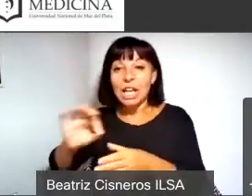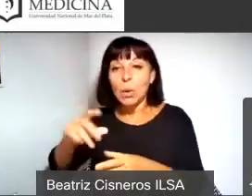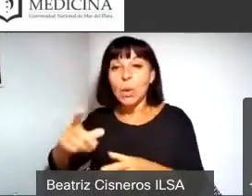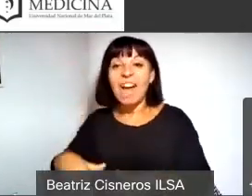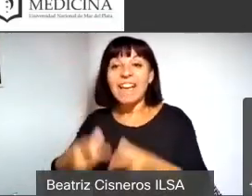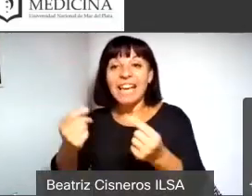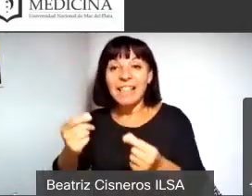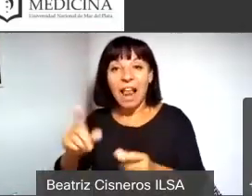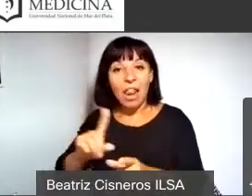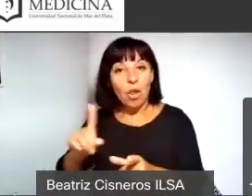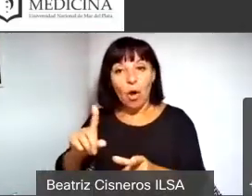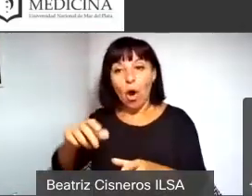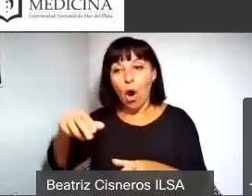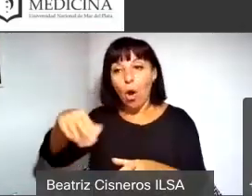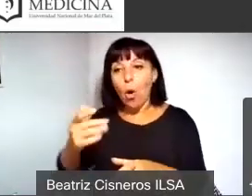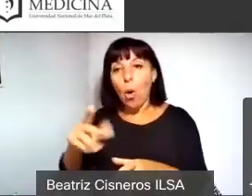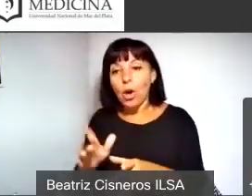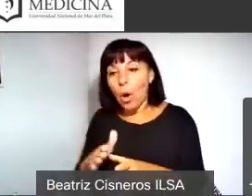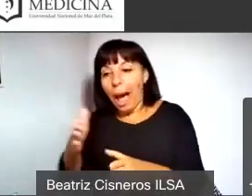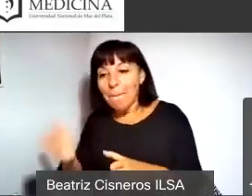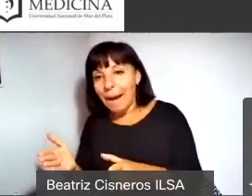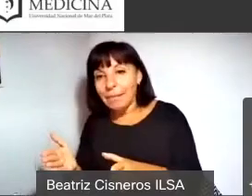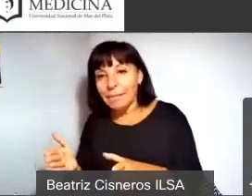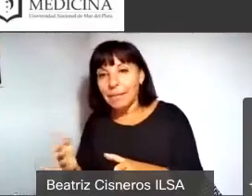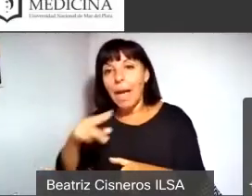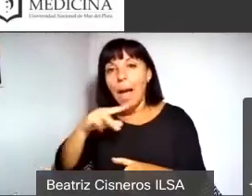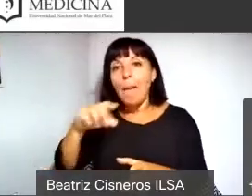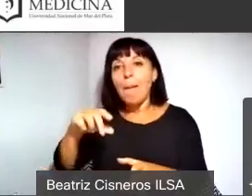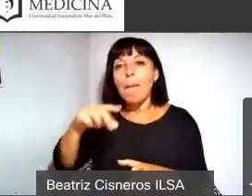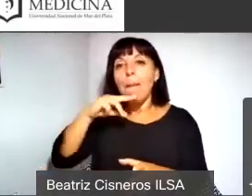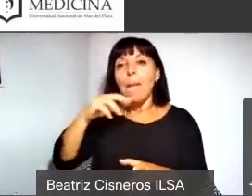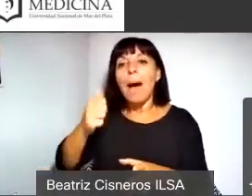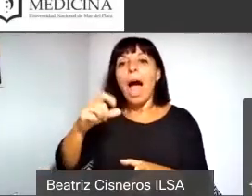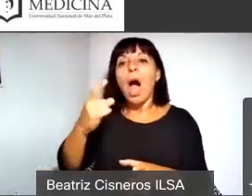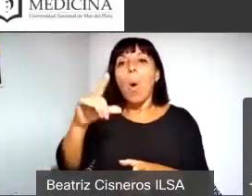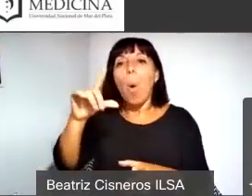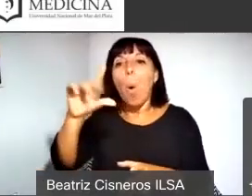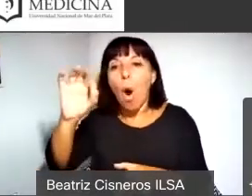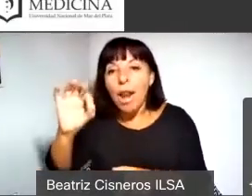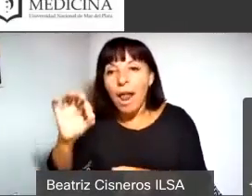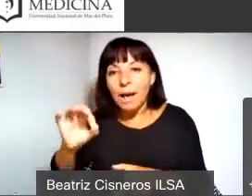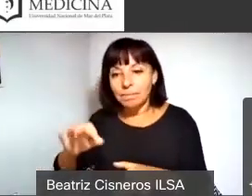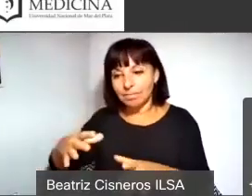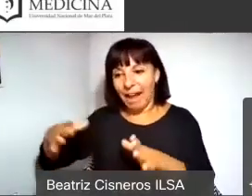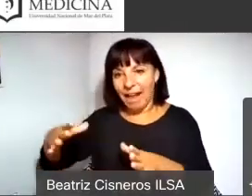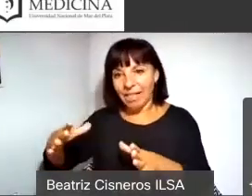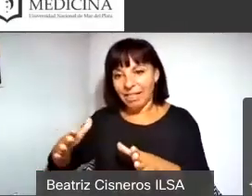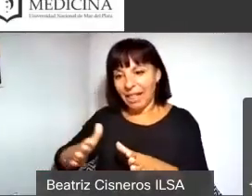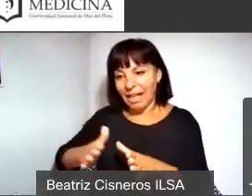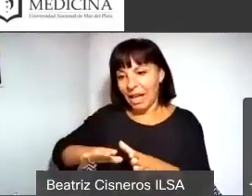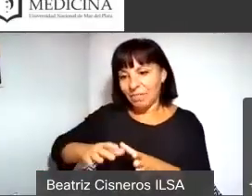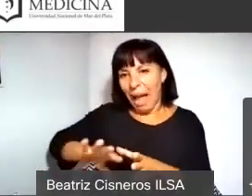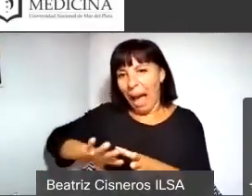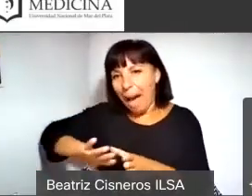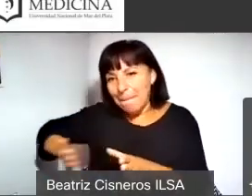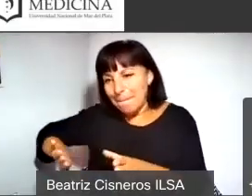vacuola ocupa un volumen tan grande dentro de la célula que desplaza el núcleo hacia un